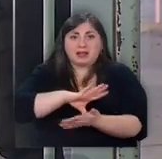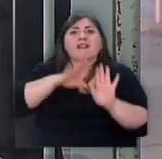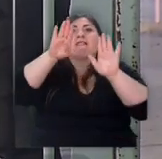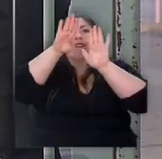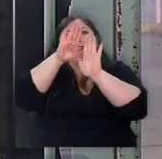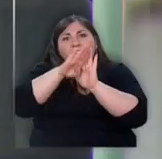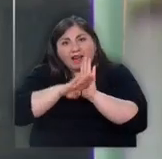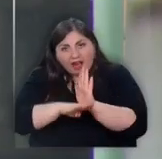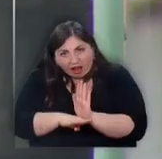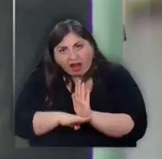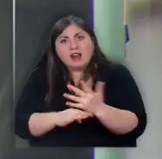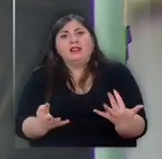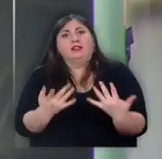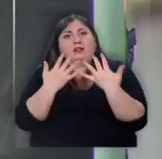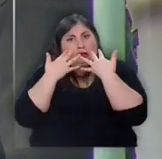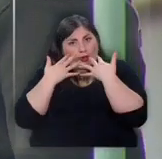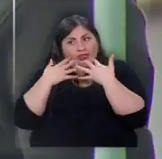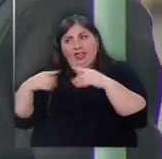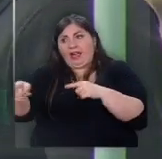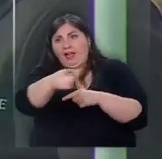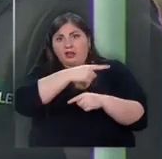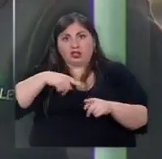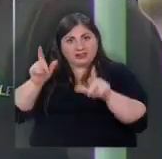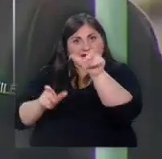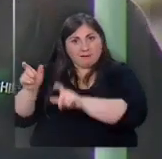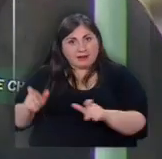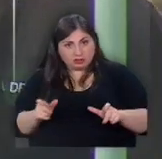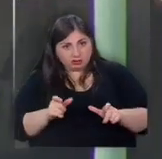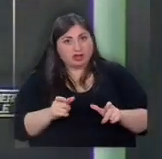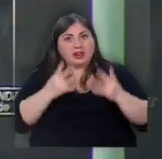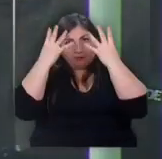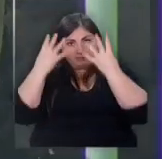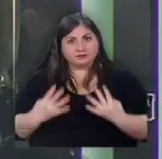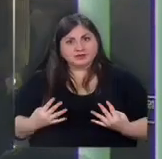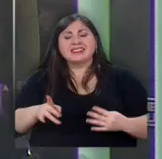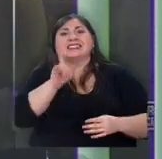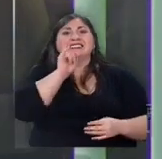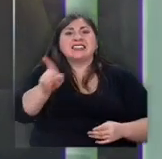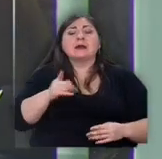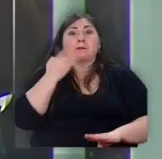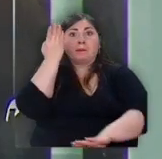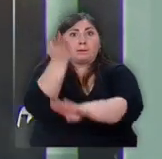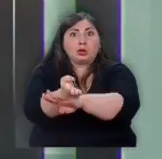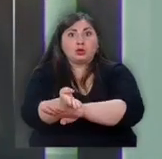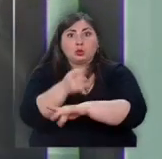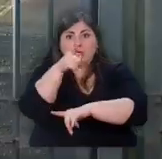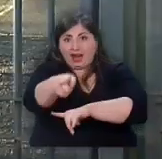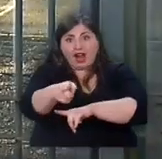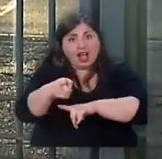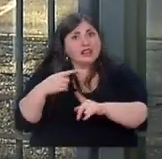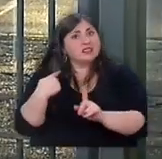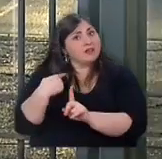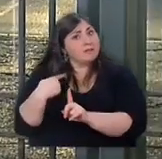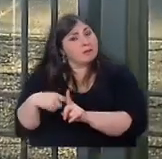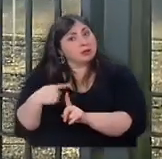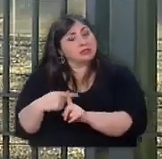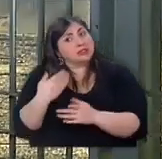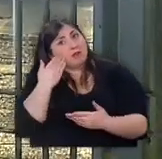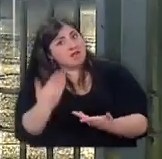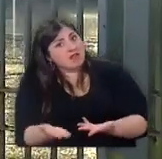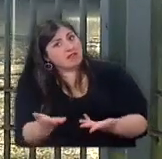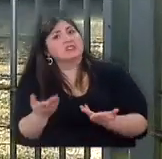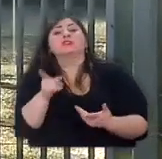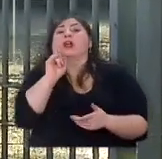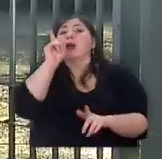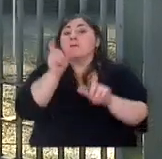disminuir los riesgos de contagio entre los internos. ¿Quiénes son los que pueden postular entonces a este beneficio? Ha sido pensado para